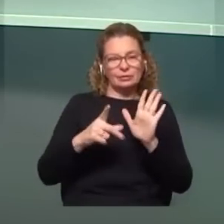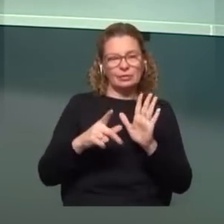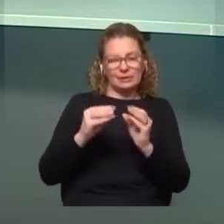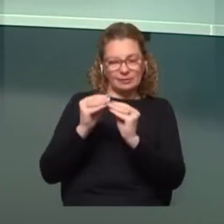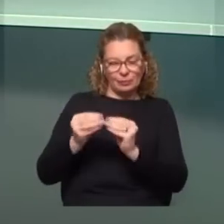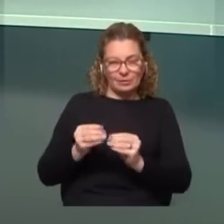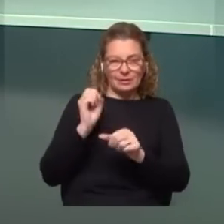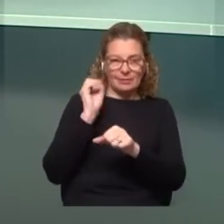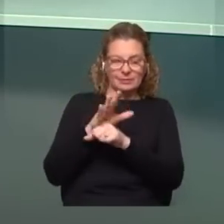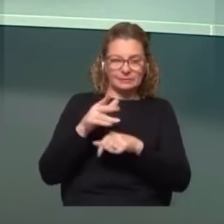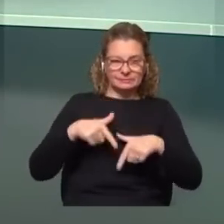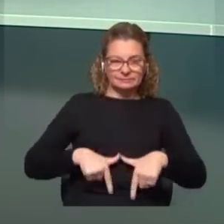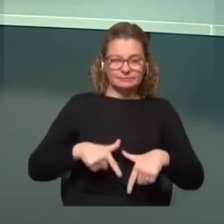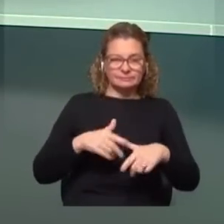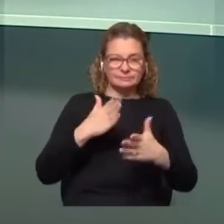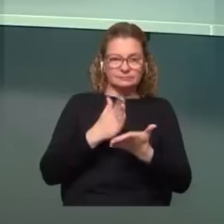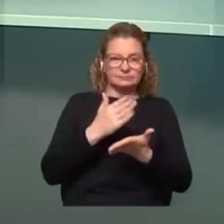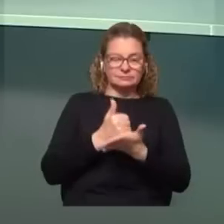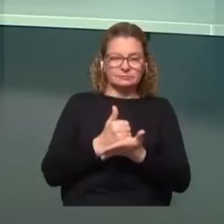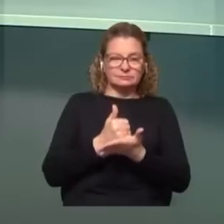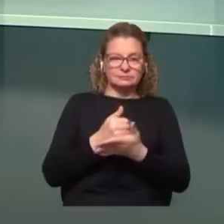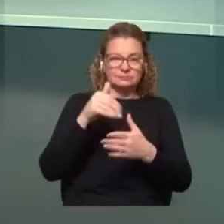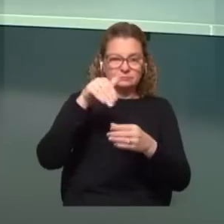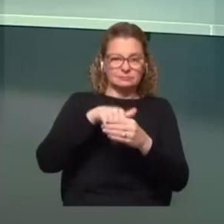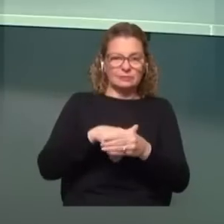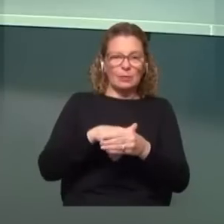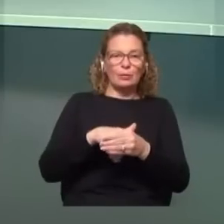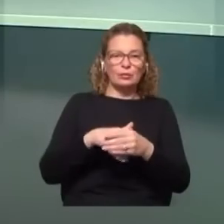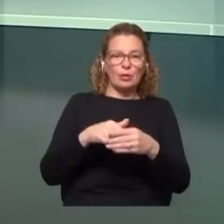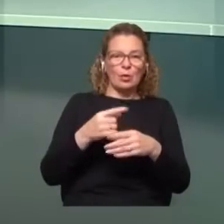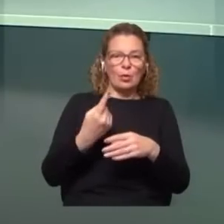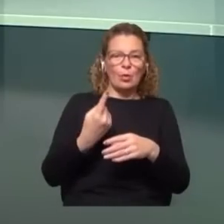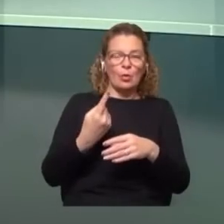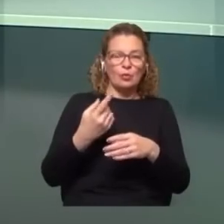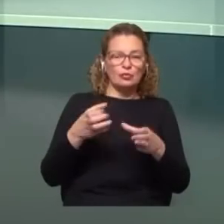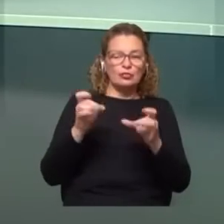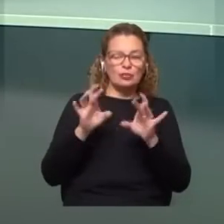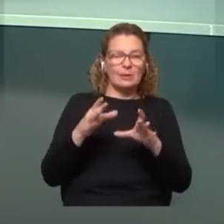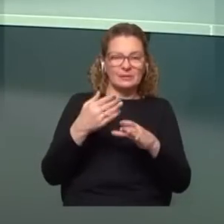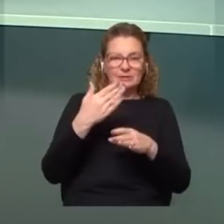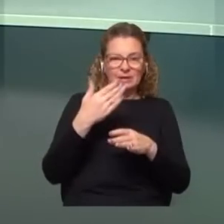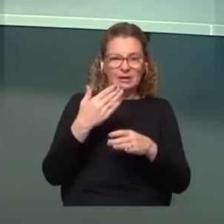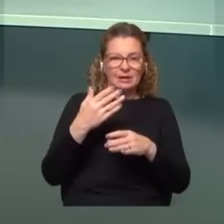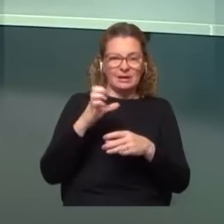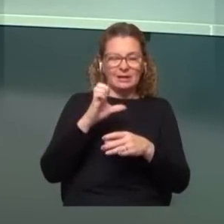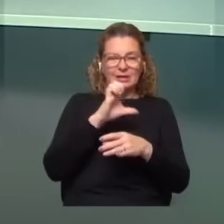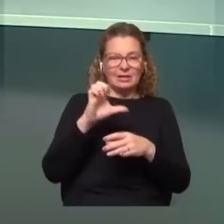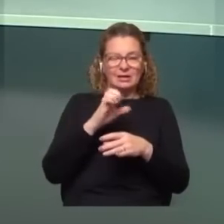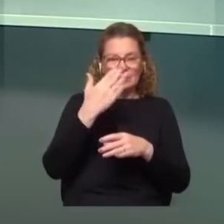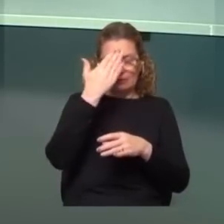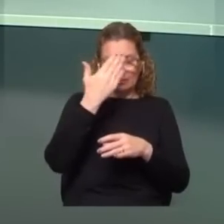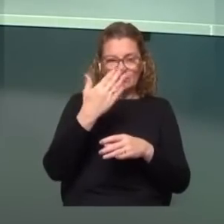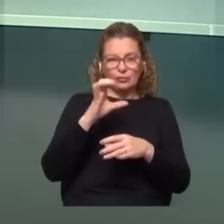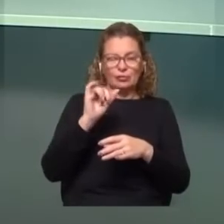que envió la intendencia departamental votó a favor únicamente la bancada oficialista y la edila frente amplistas